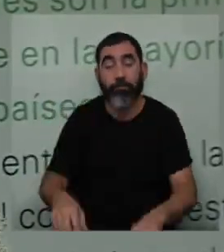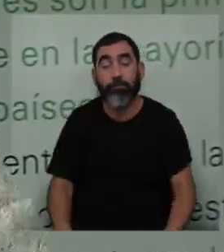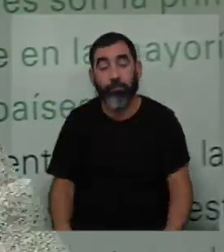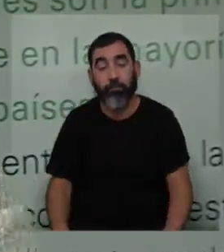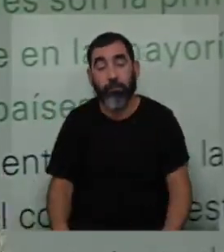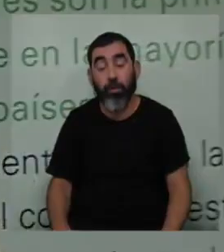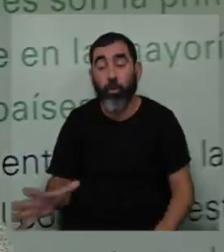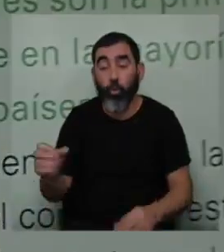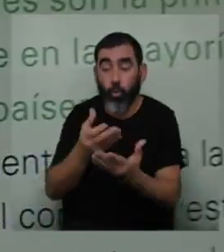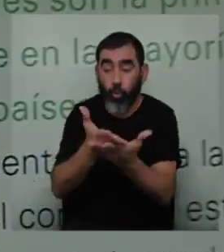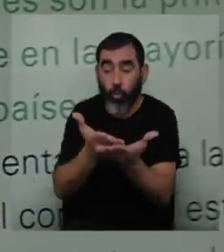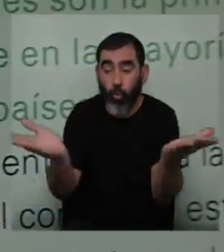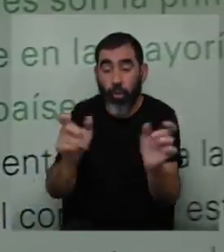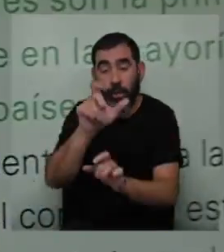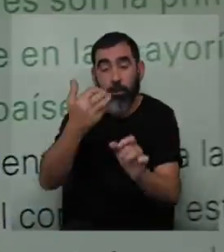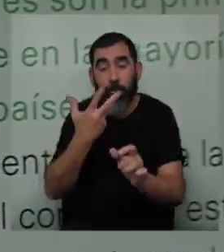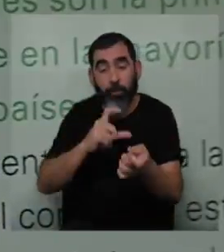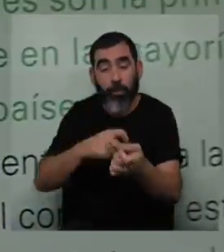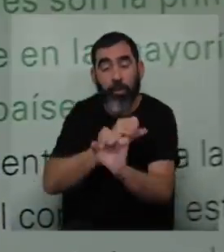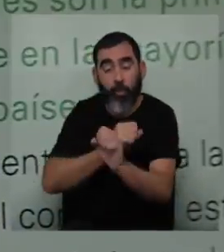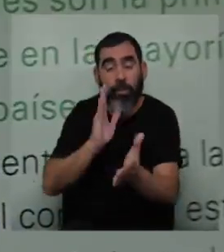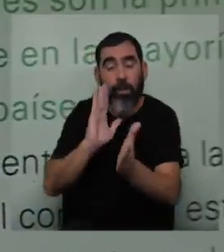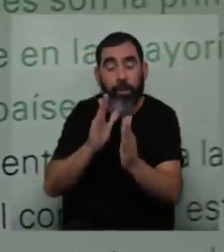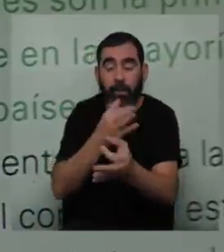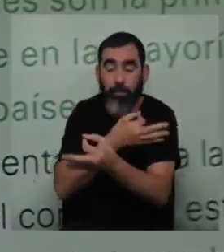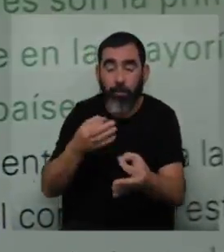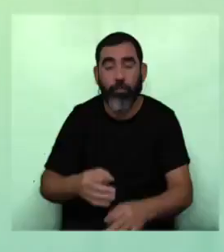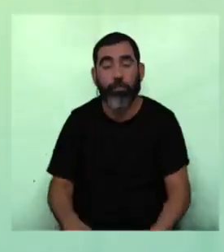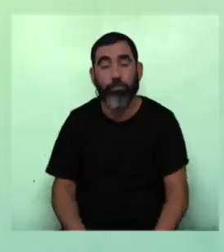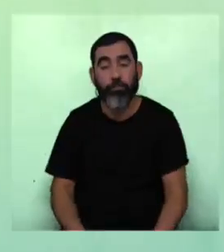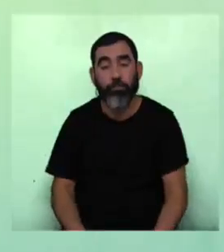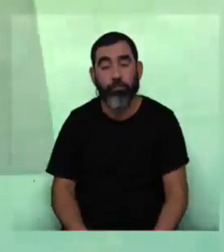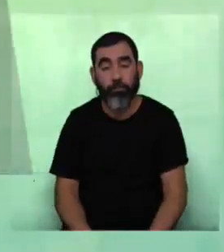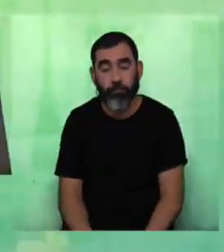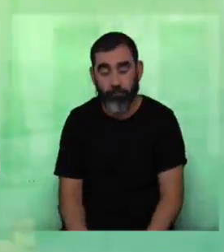que todo el espectro de población con diabetes pueda hacerse el tratamiento.